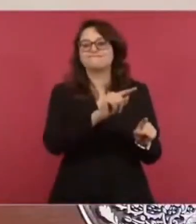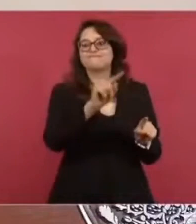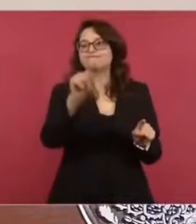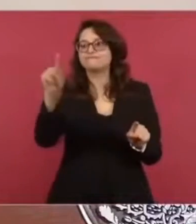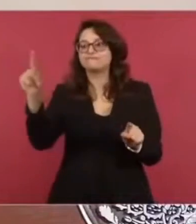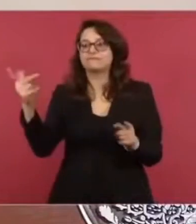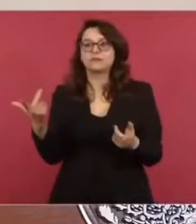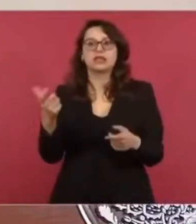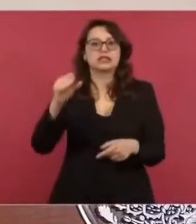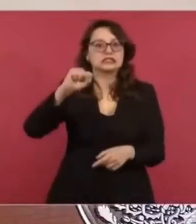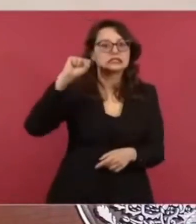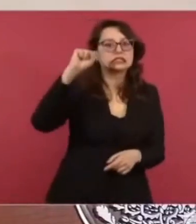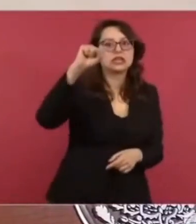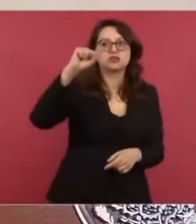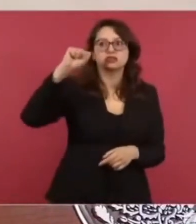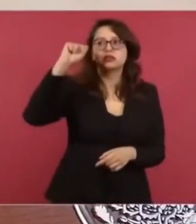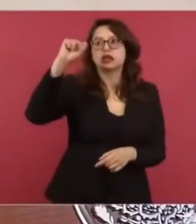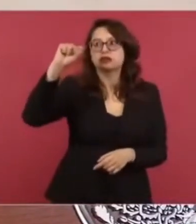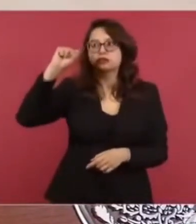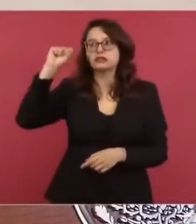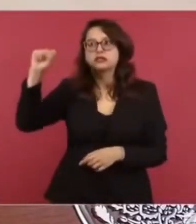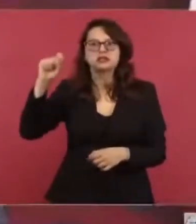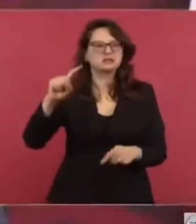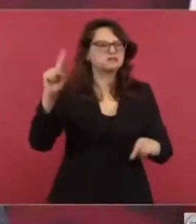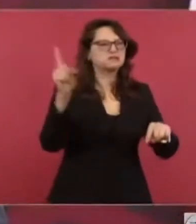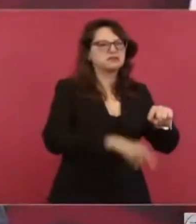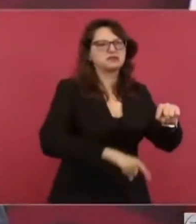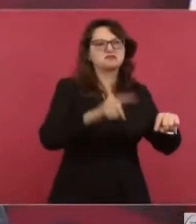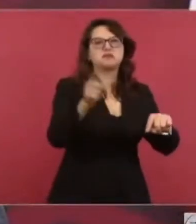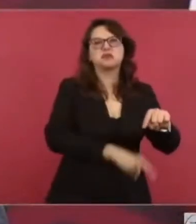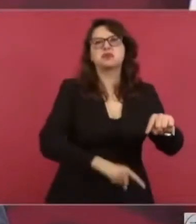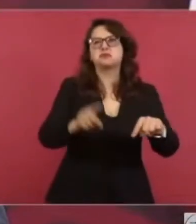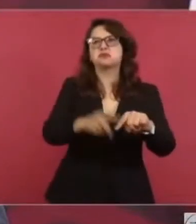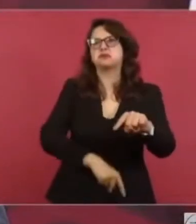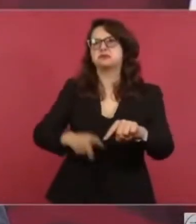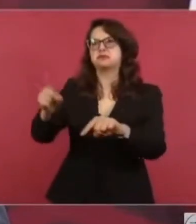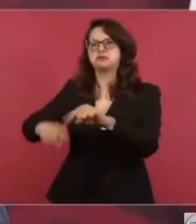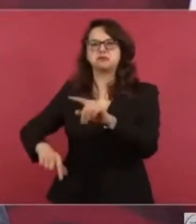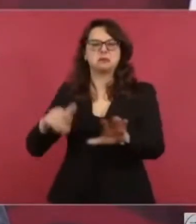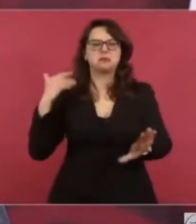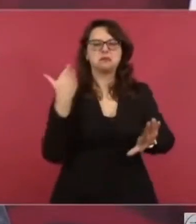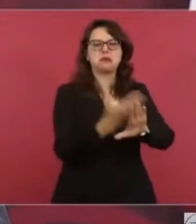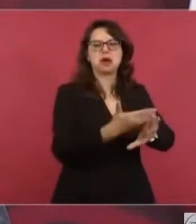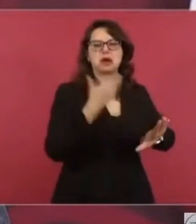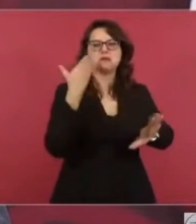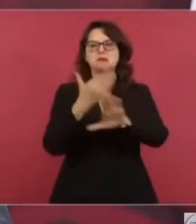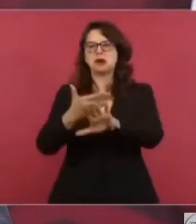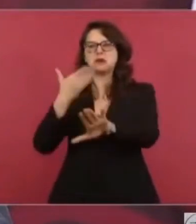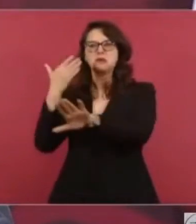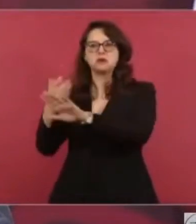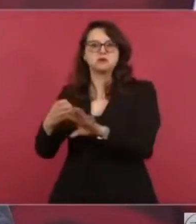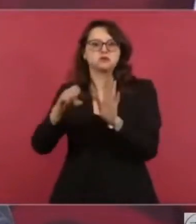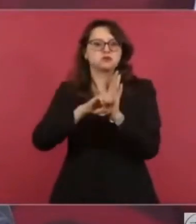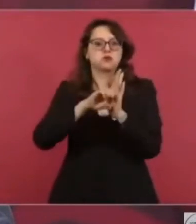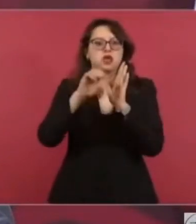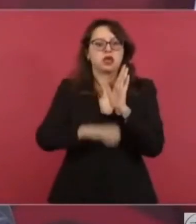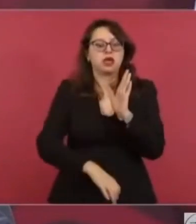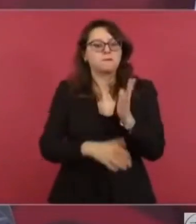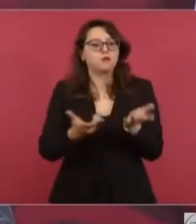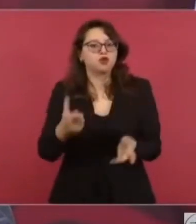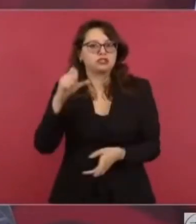los sindicatos de aviación, les quitaron muchísimas